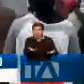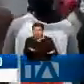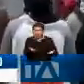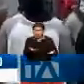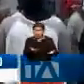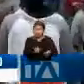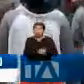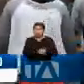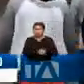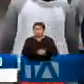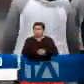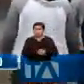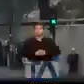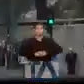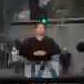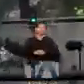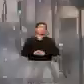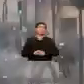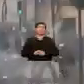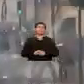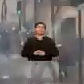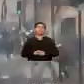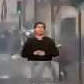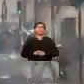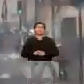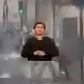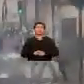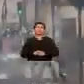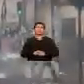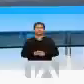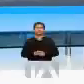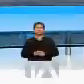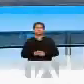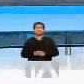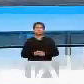gobierno, y saldrán a las calles. En Quito, Fausto Yepes, 24 horas.